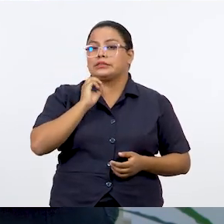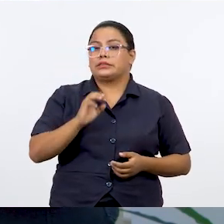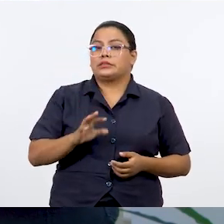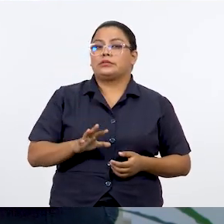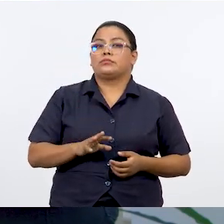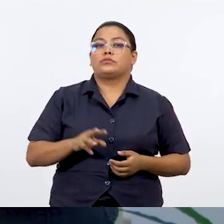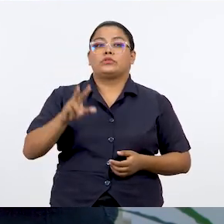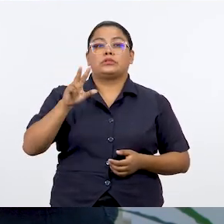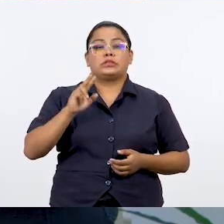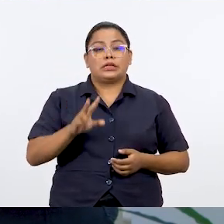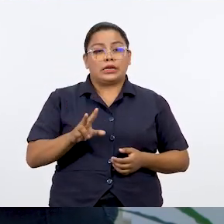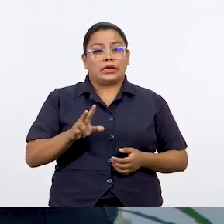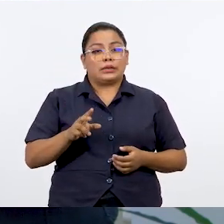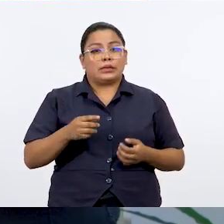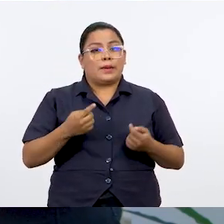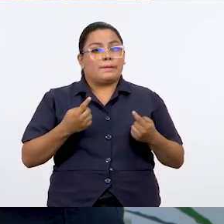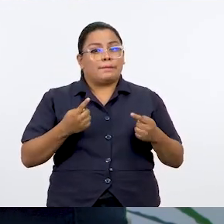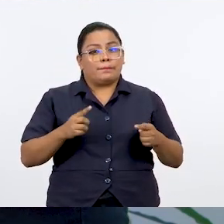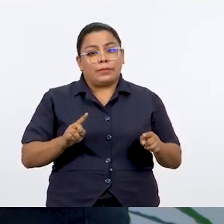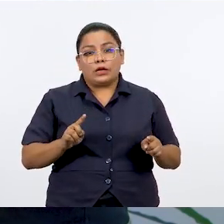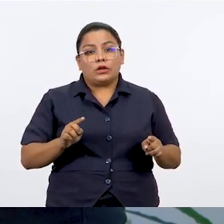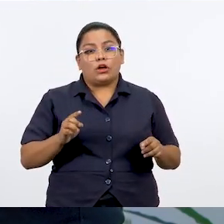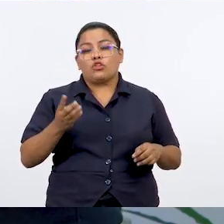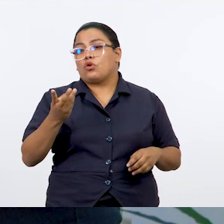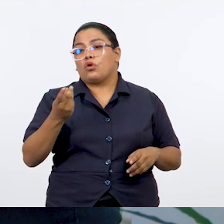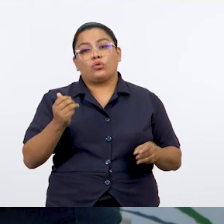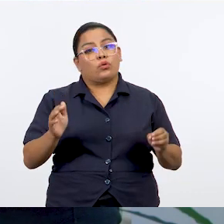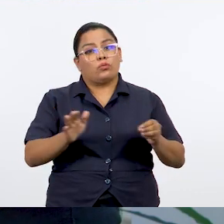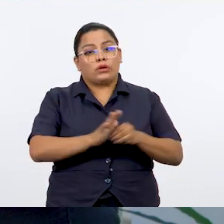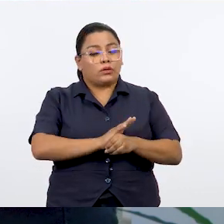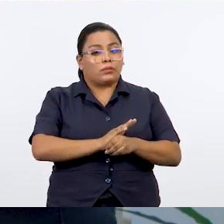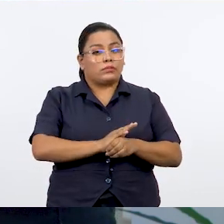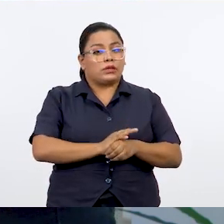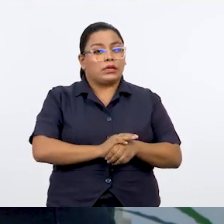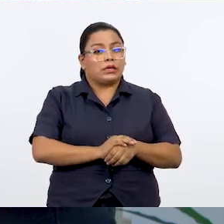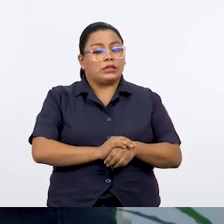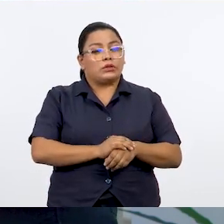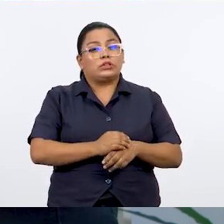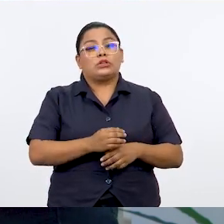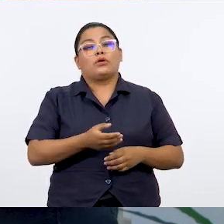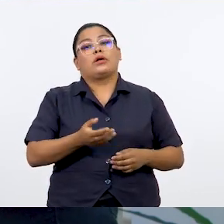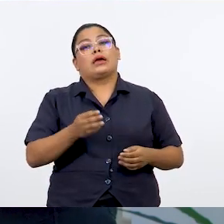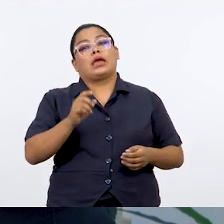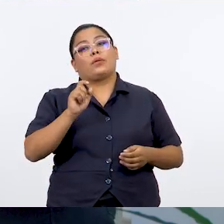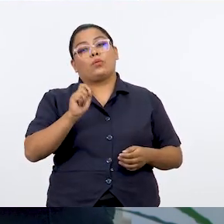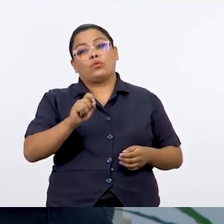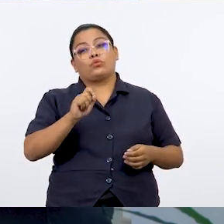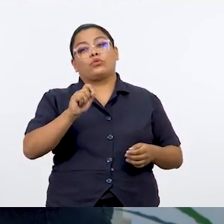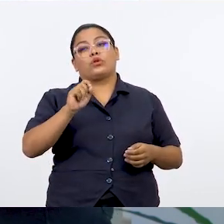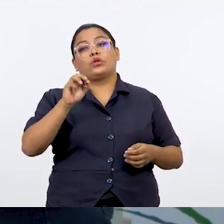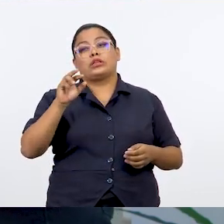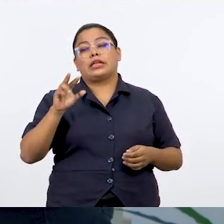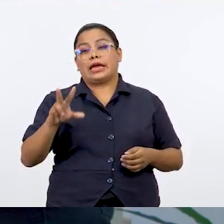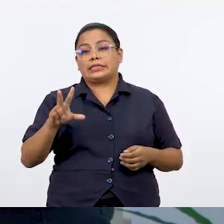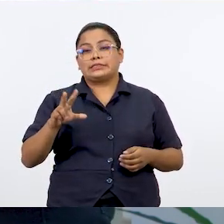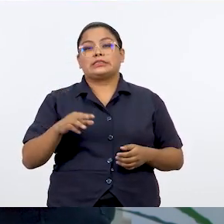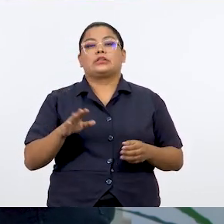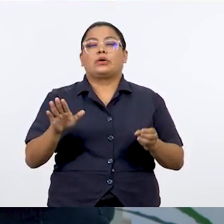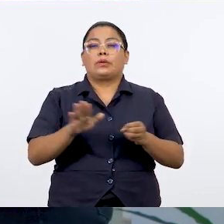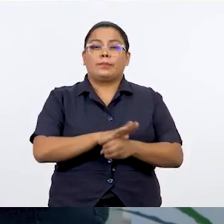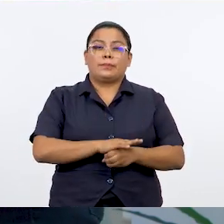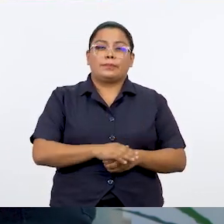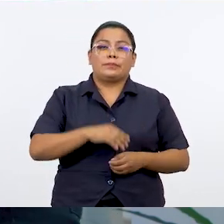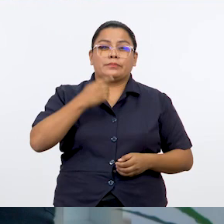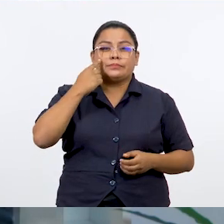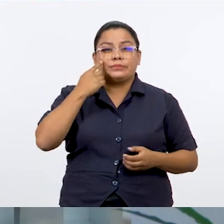tenemos 3, pero no 3 como número natural, sino que 3 como décimas. Así que nos tocaría completarlo. Es